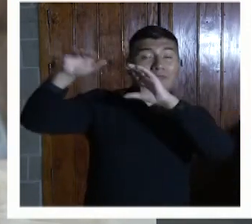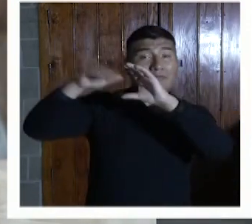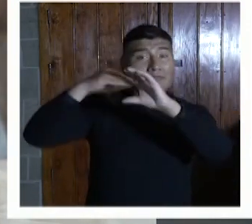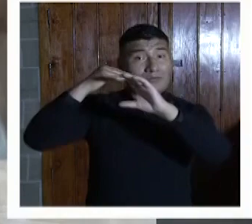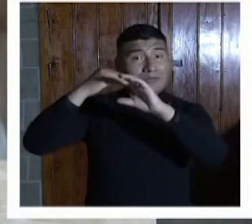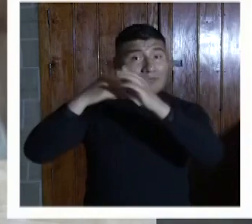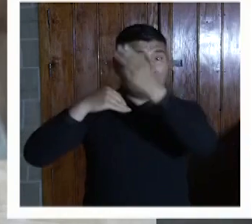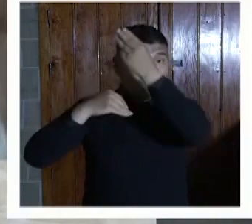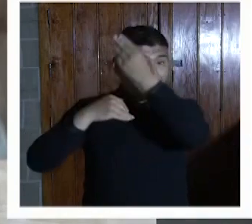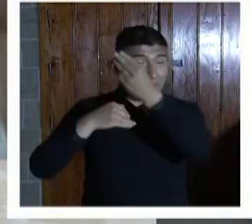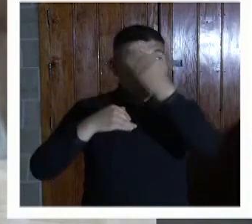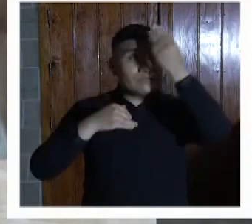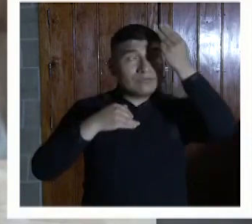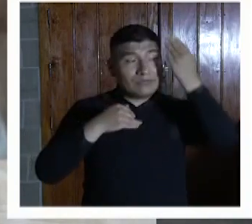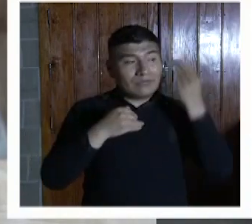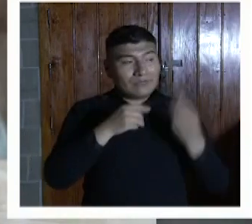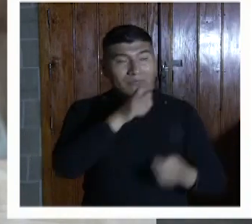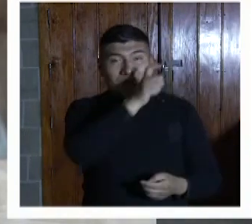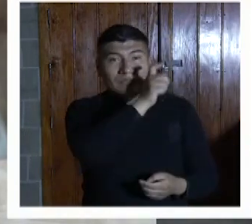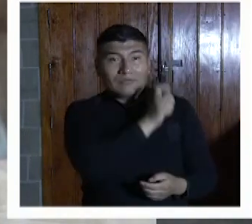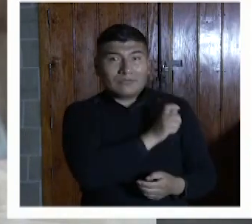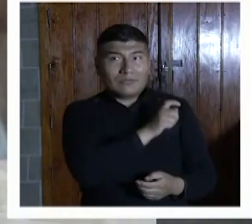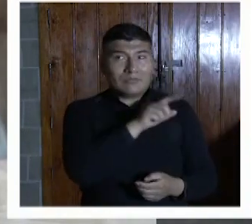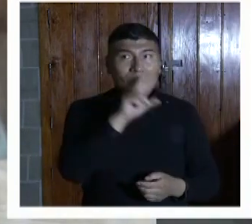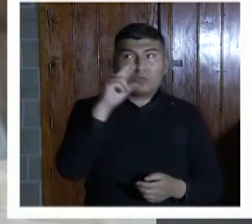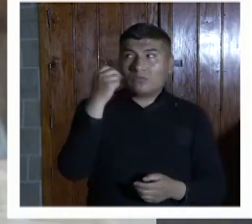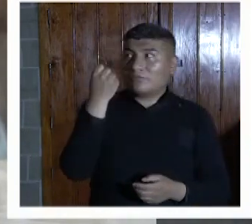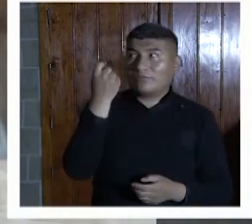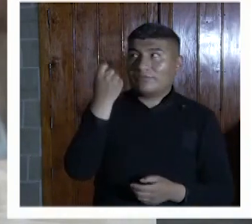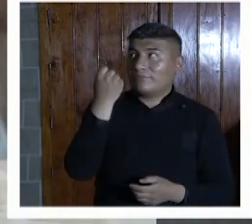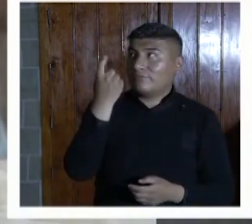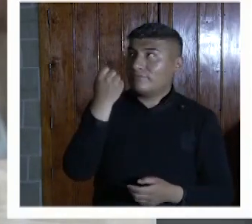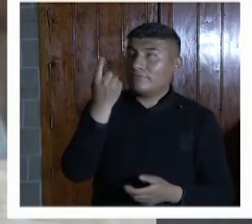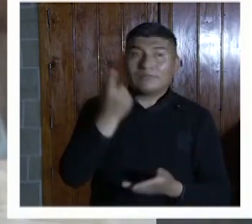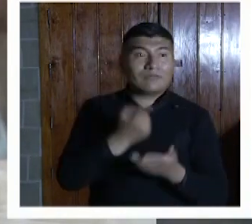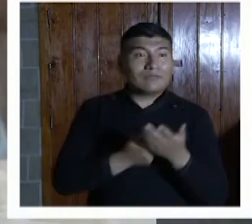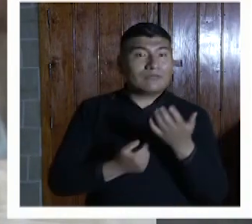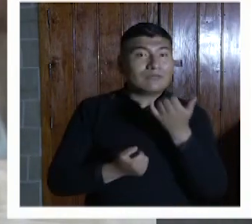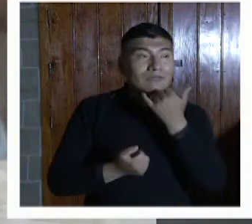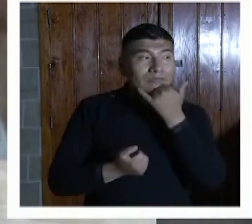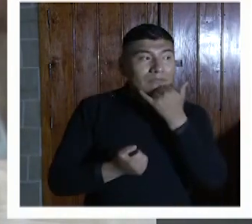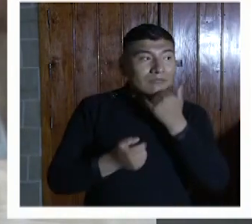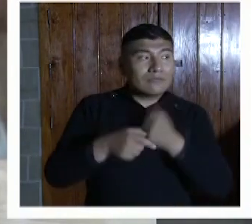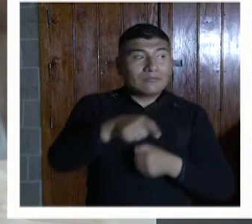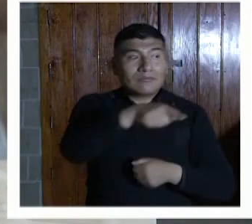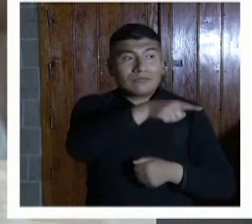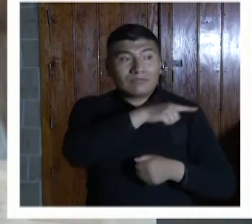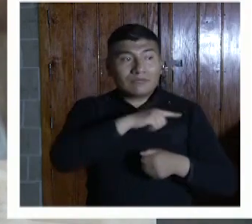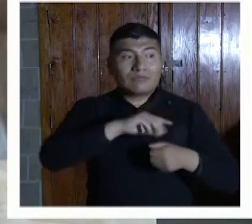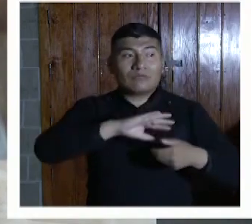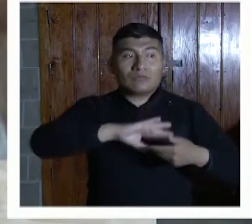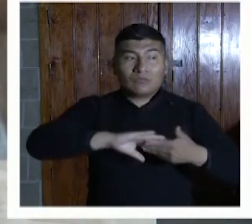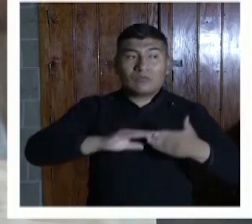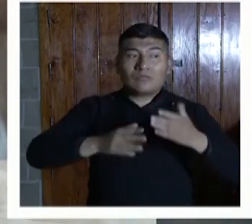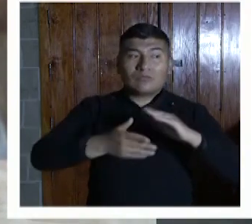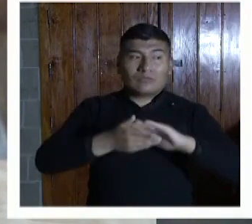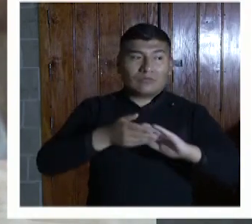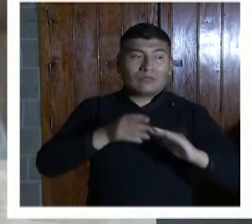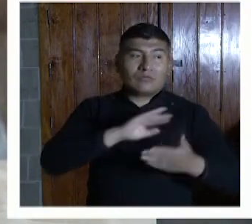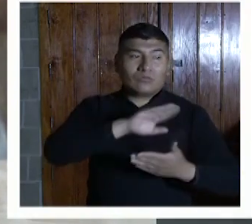como nos describe Lucas, sin entender muy bien lo que estaba ocurriendo, lo meditaba todo en su